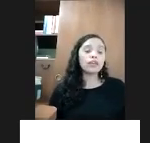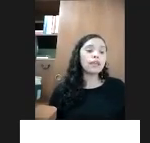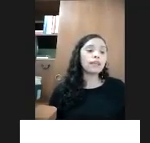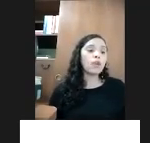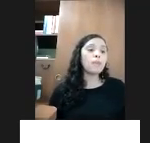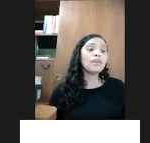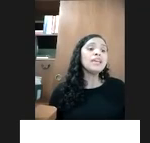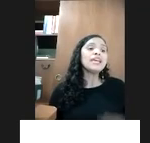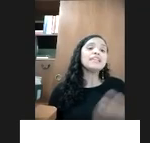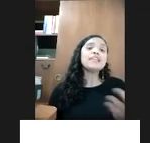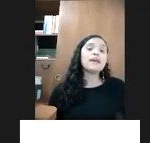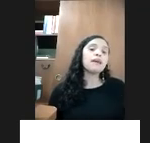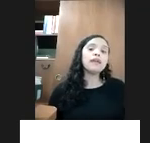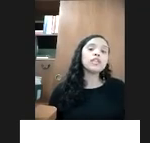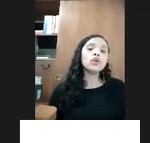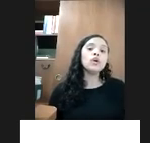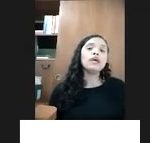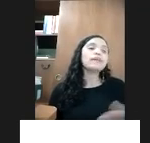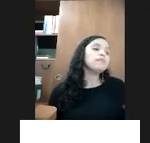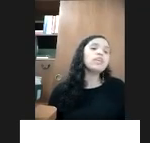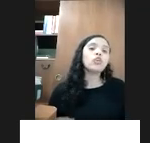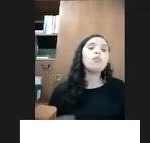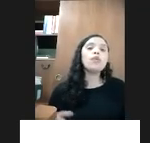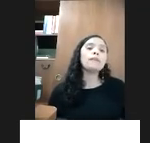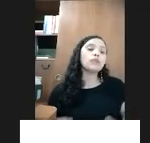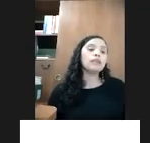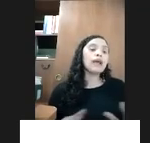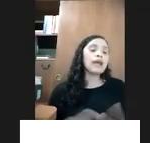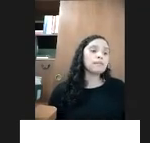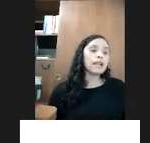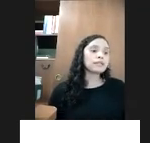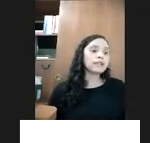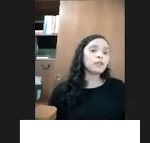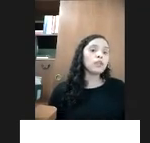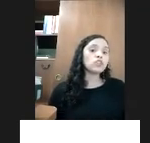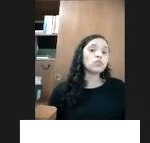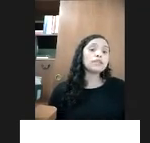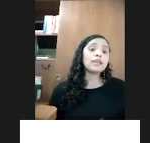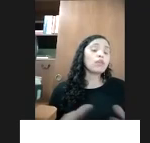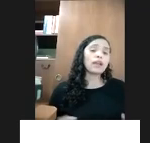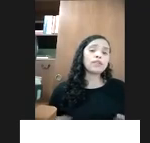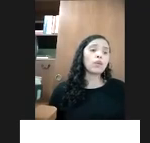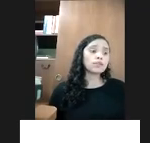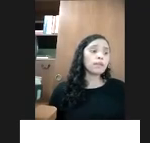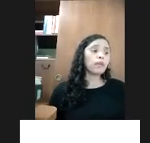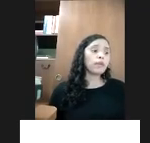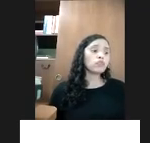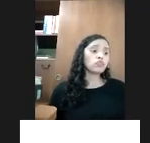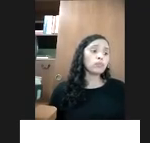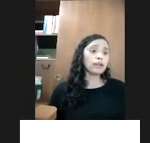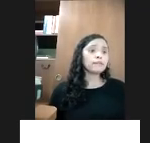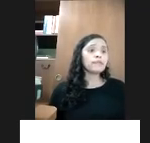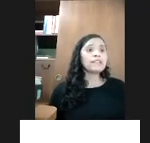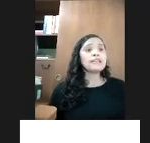porciones de comida, y además de ello han visto cómo la proteína animal ha salido de su mesa y con rara frecuencia pueden